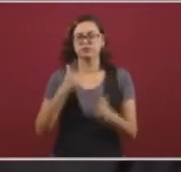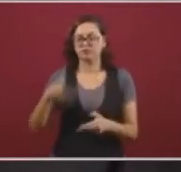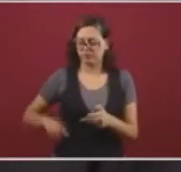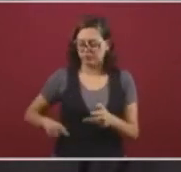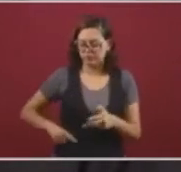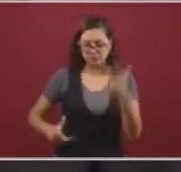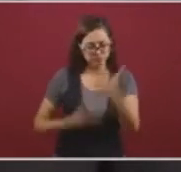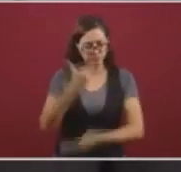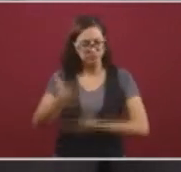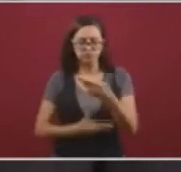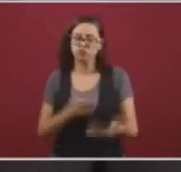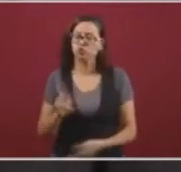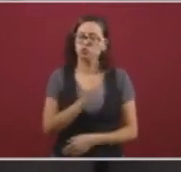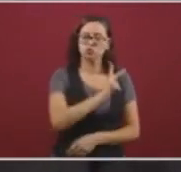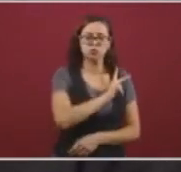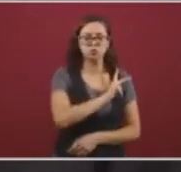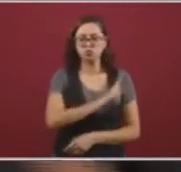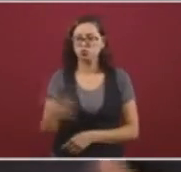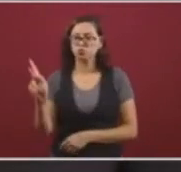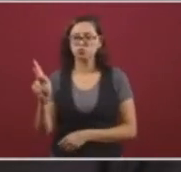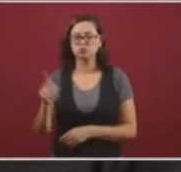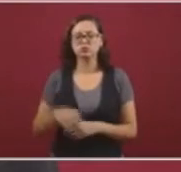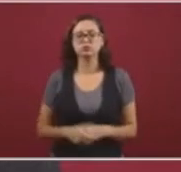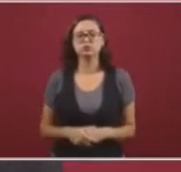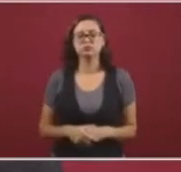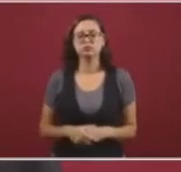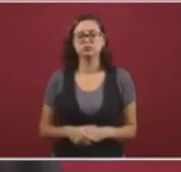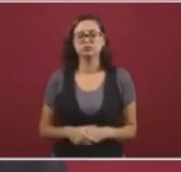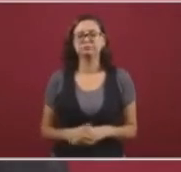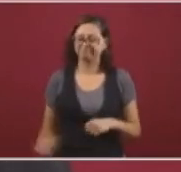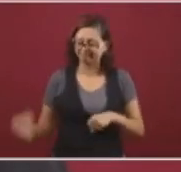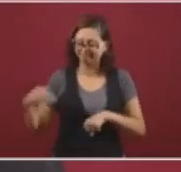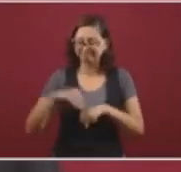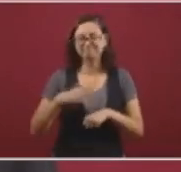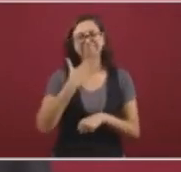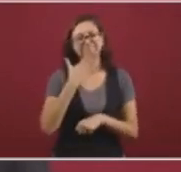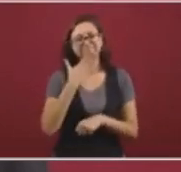públicos, todos tenemos que portarnos bien.